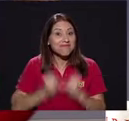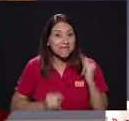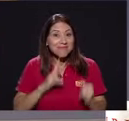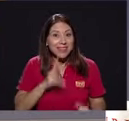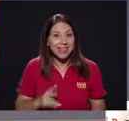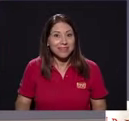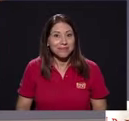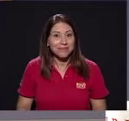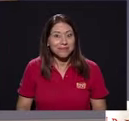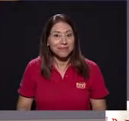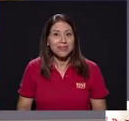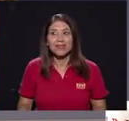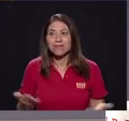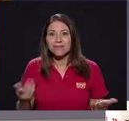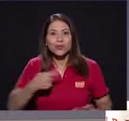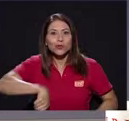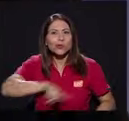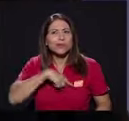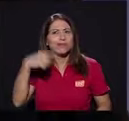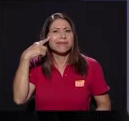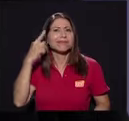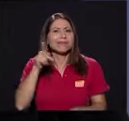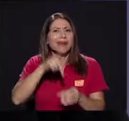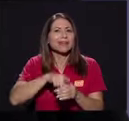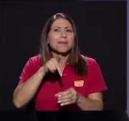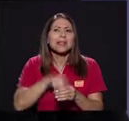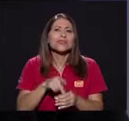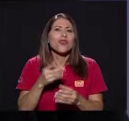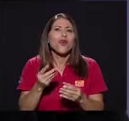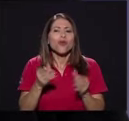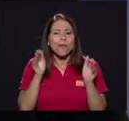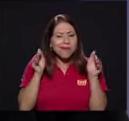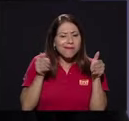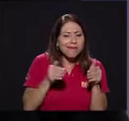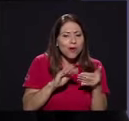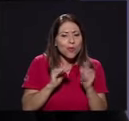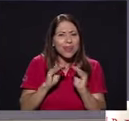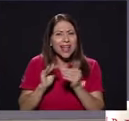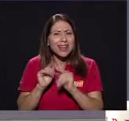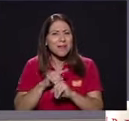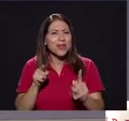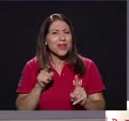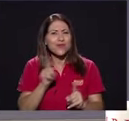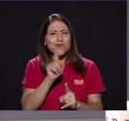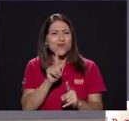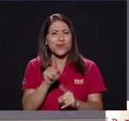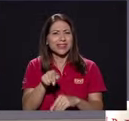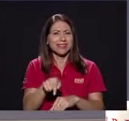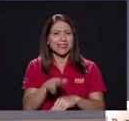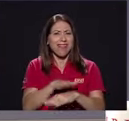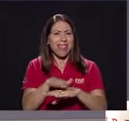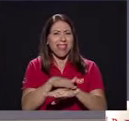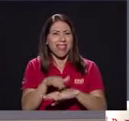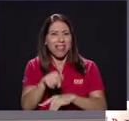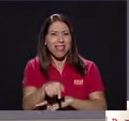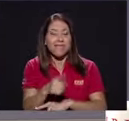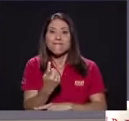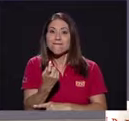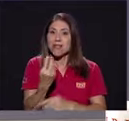acaso, ¿verdad? Nos quedamos mucho en una participación muy comunitaria, pero muy incipiente. O sea, en realidad nos